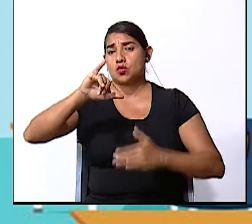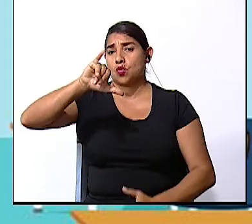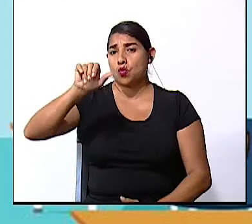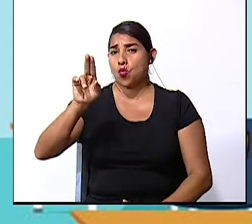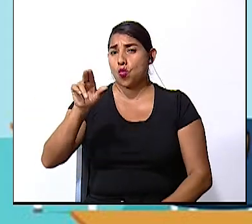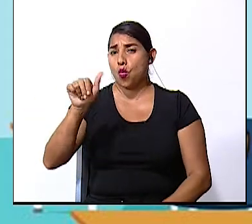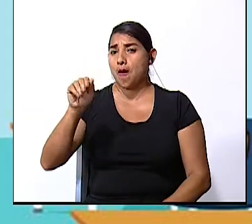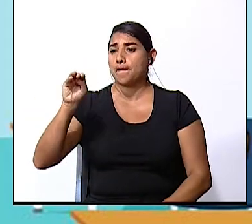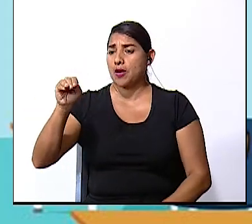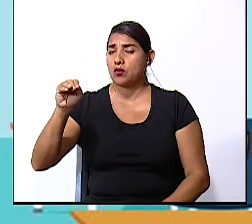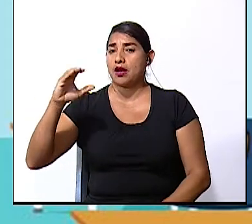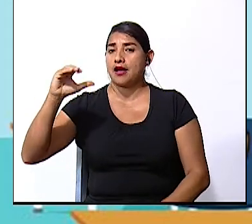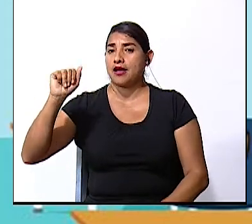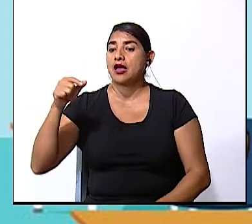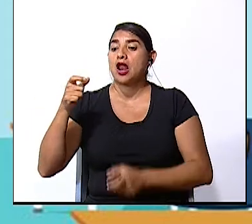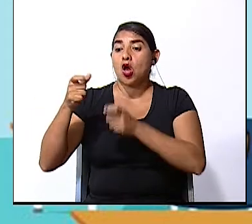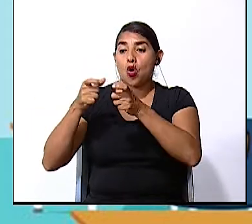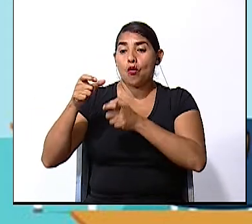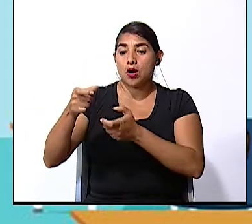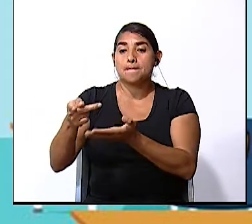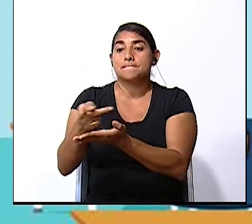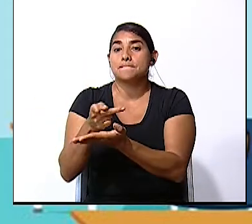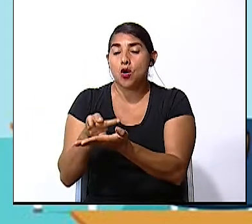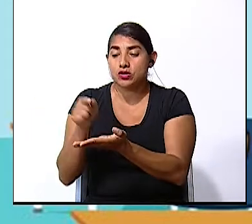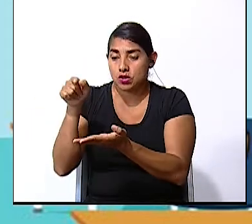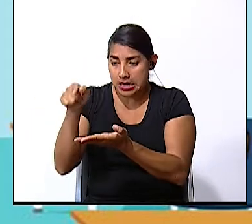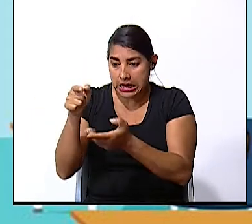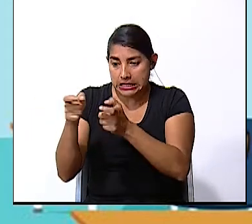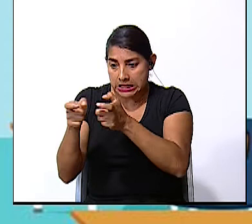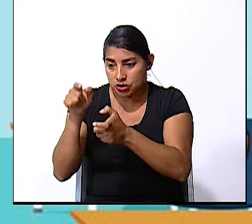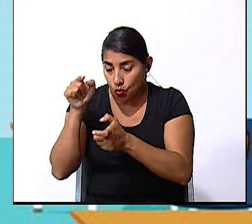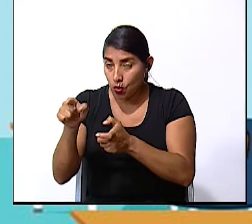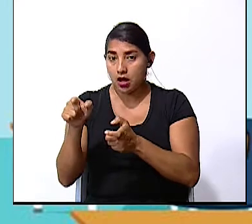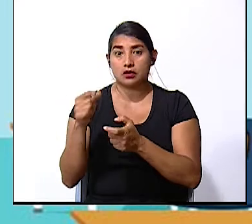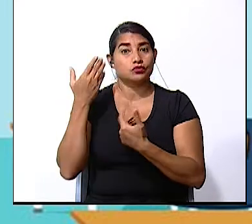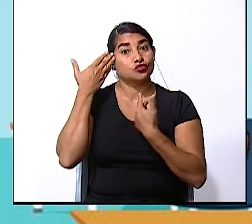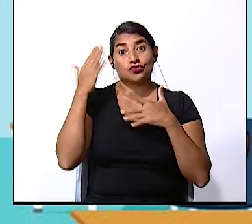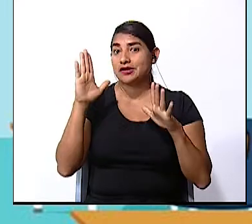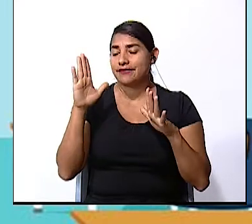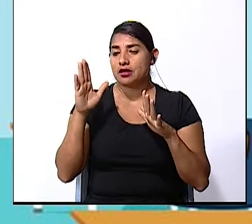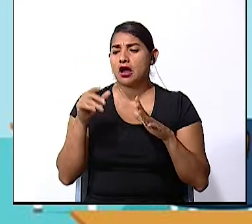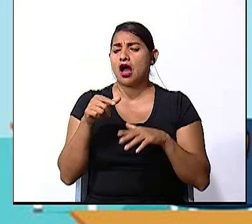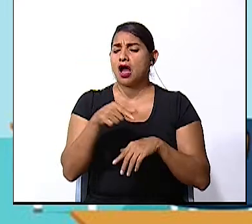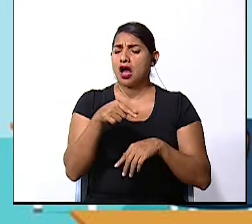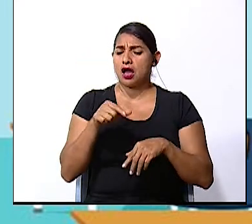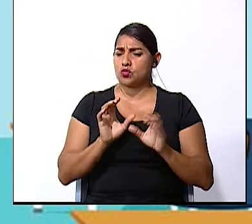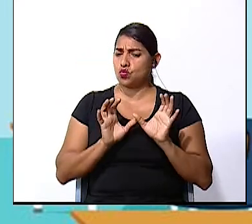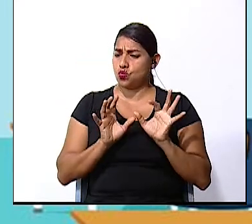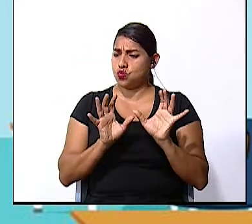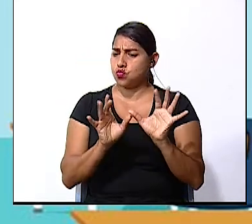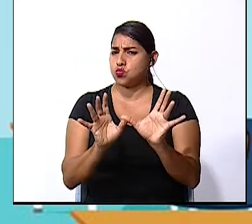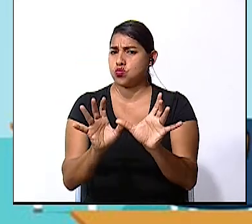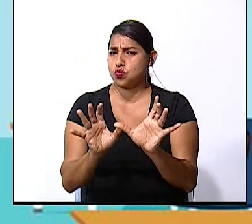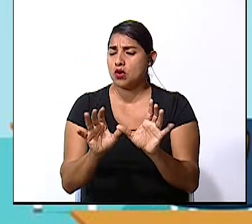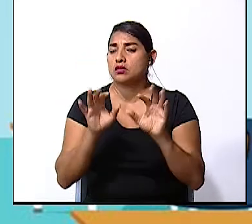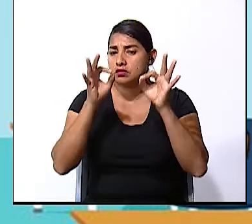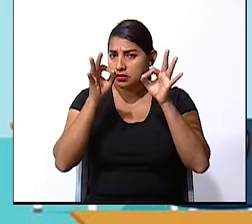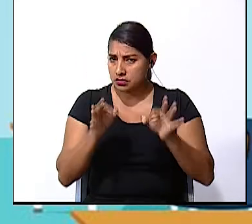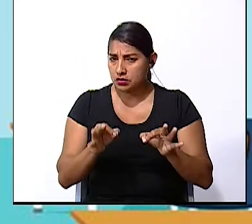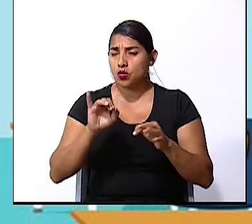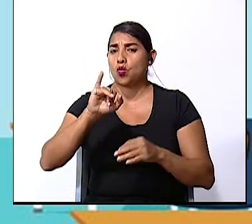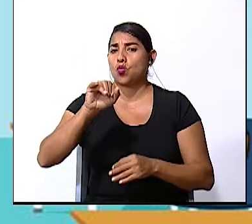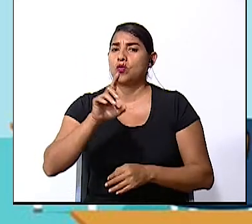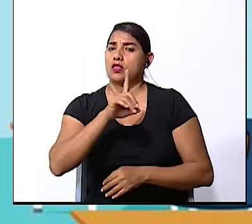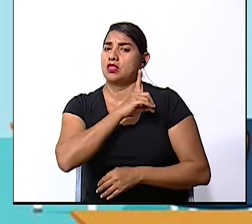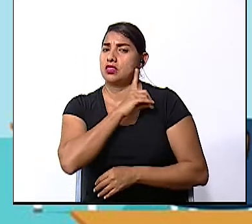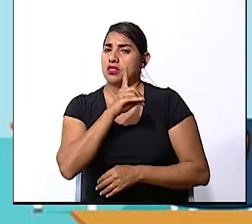de Cañas era el gobernador provisional. Ellos por esto deciden integrar la primera Junta